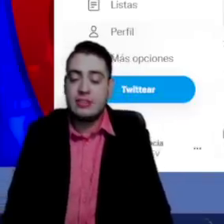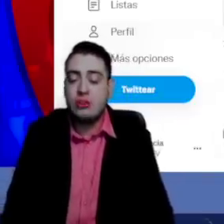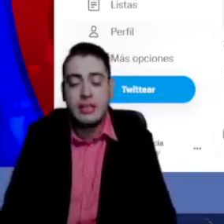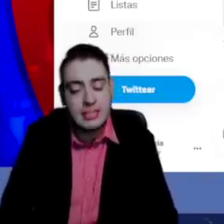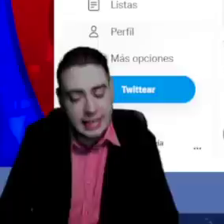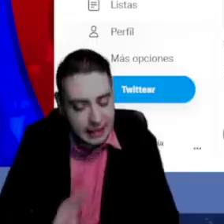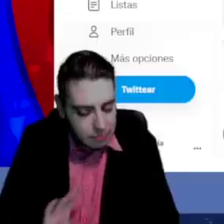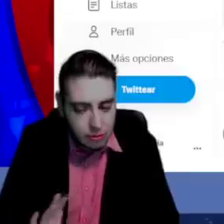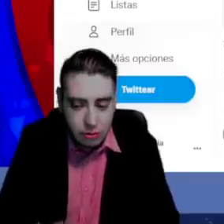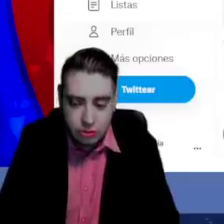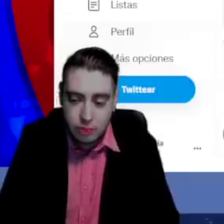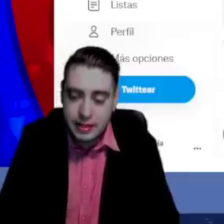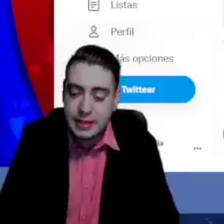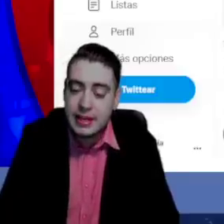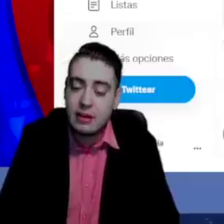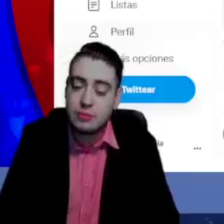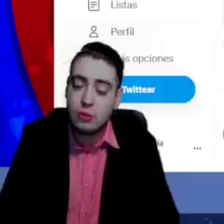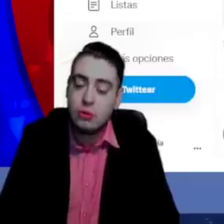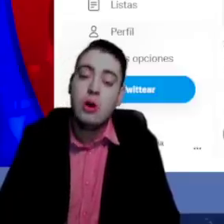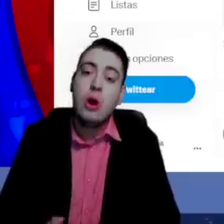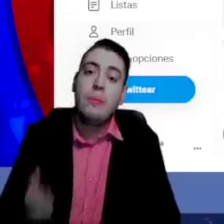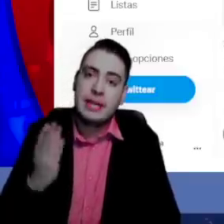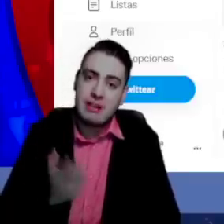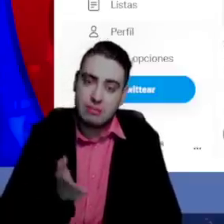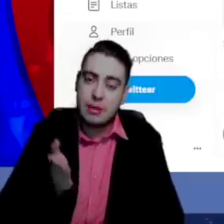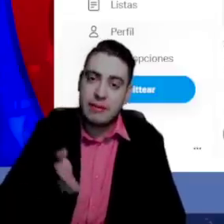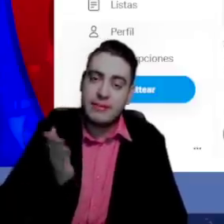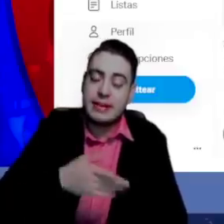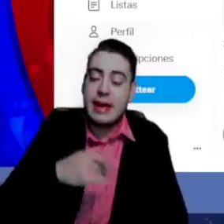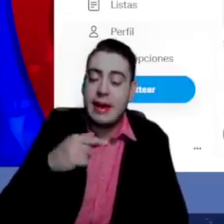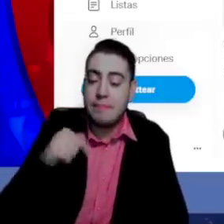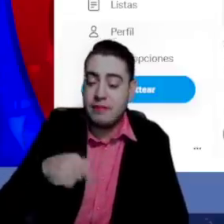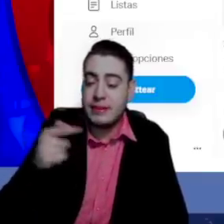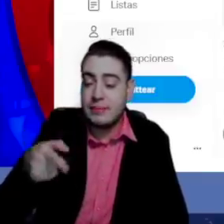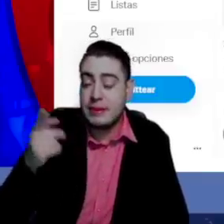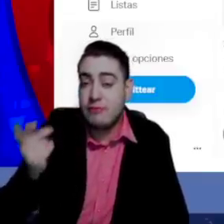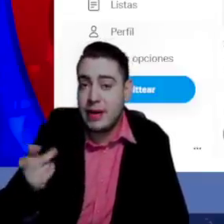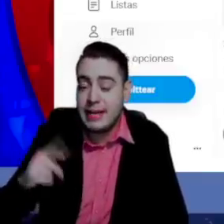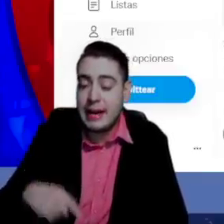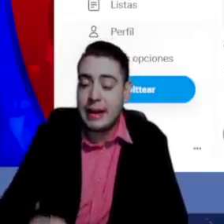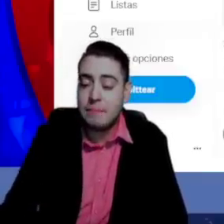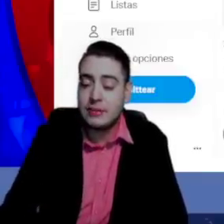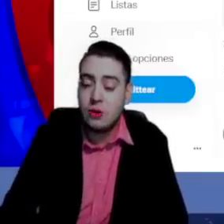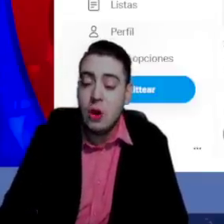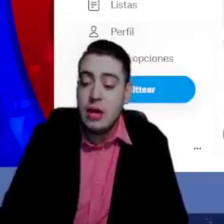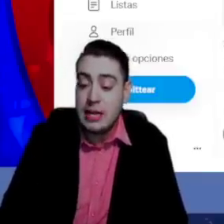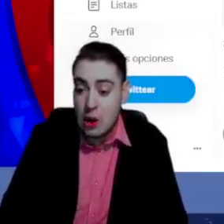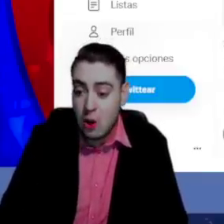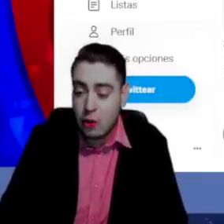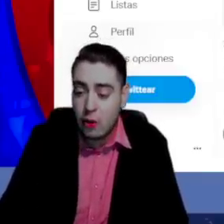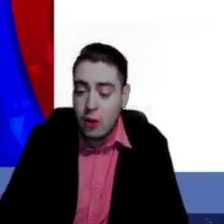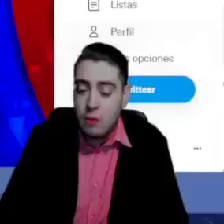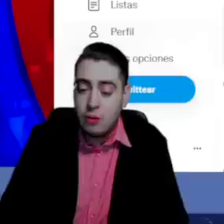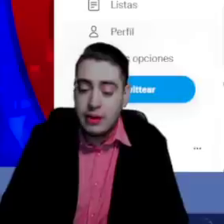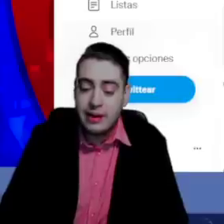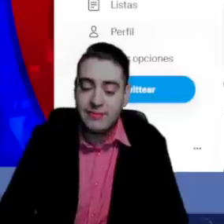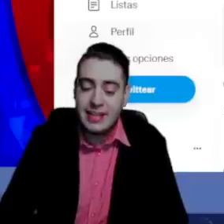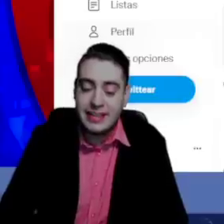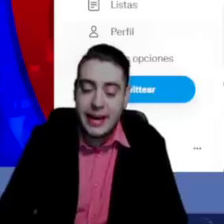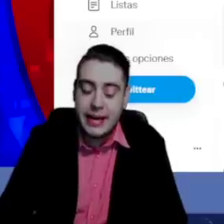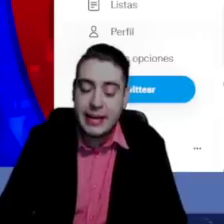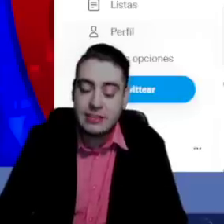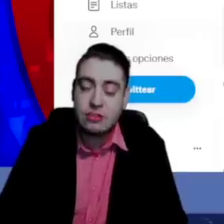Laida Sansores, que tampoco nos sorprendería en absoluto, porque sabemos que perfectamente fue ella la que empezó y logró